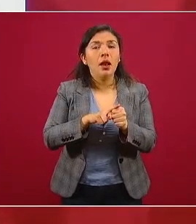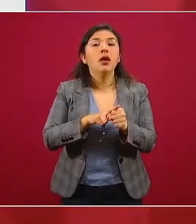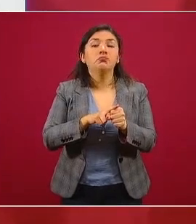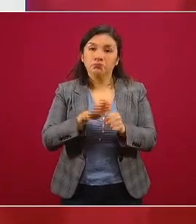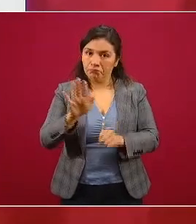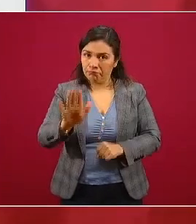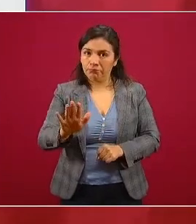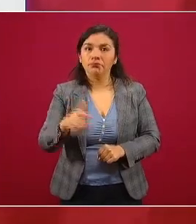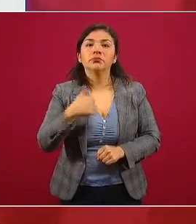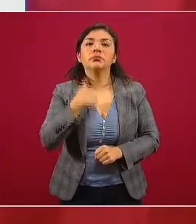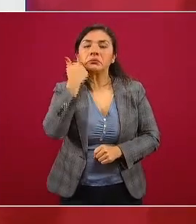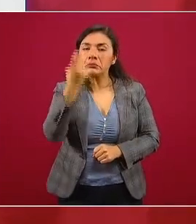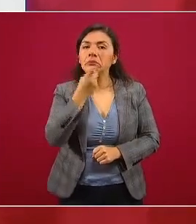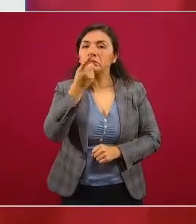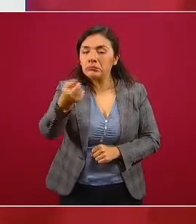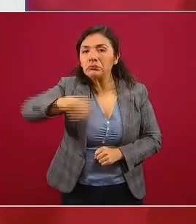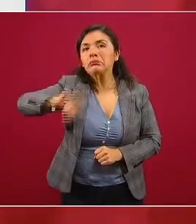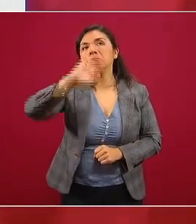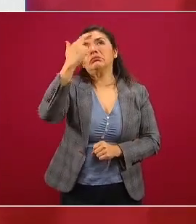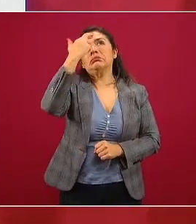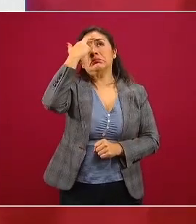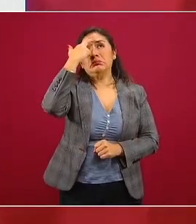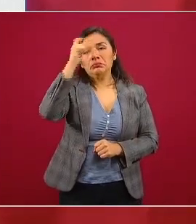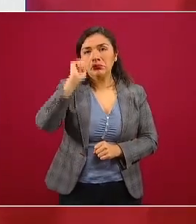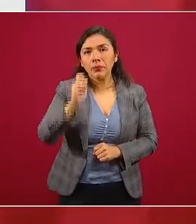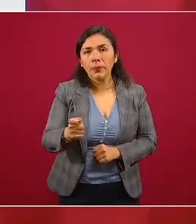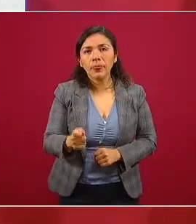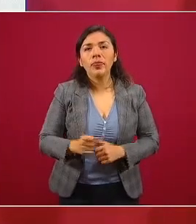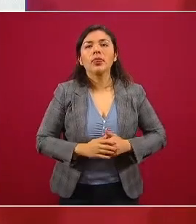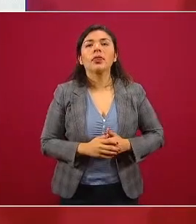Quiero recordar de que